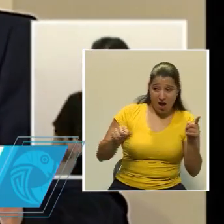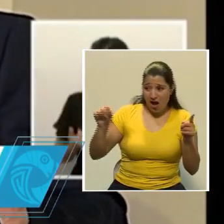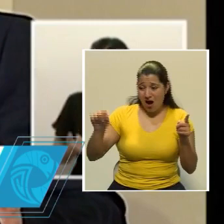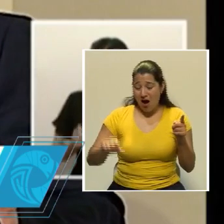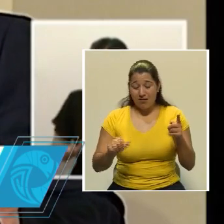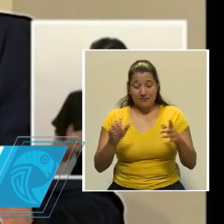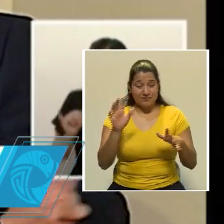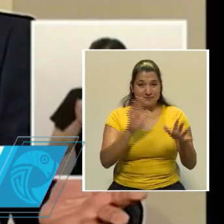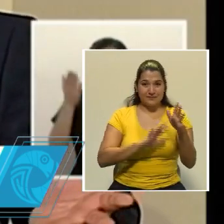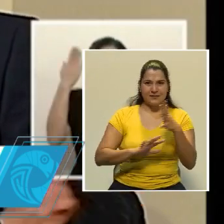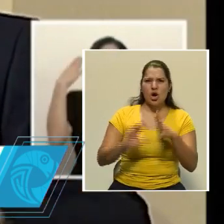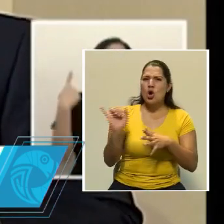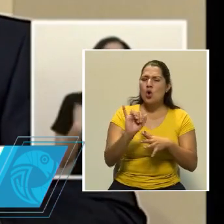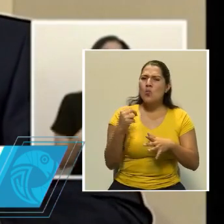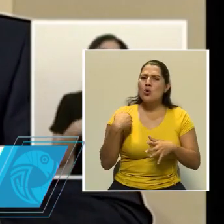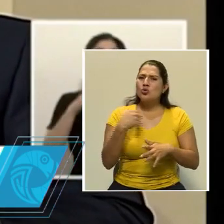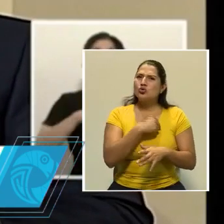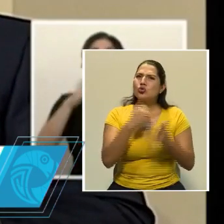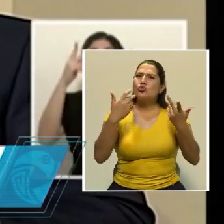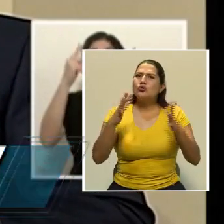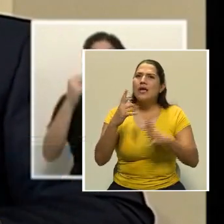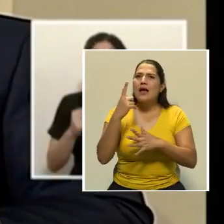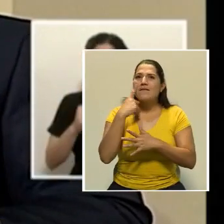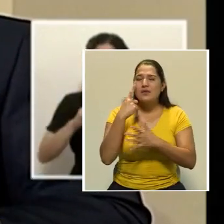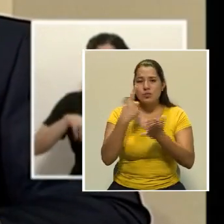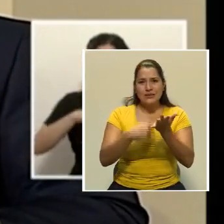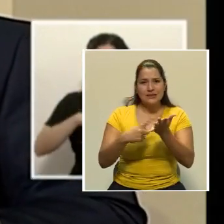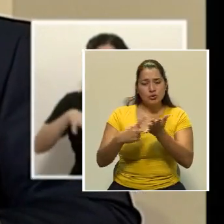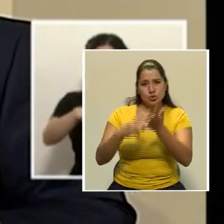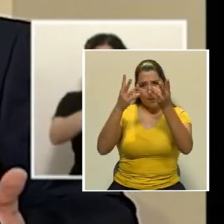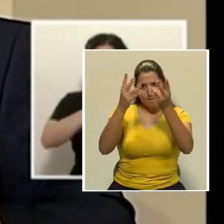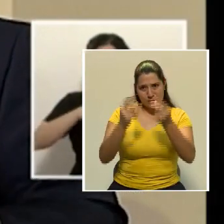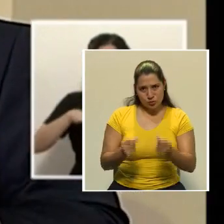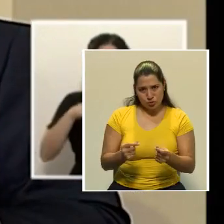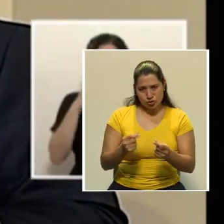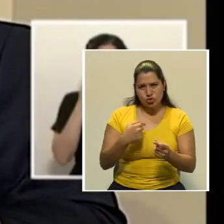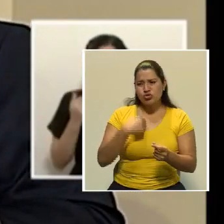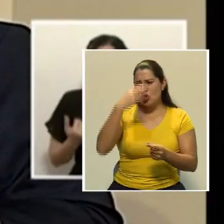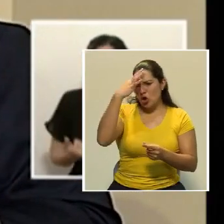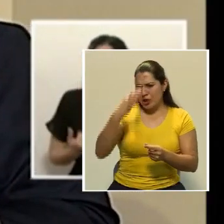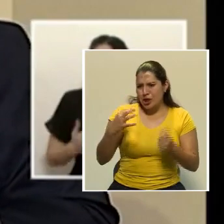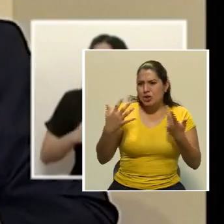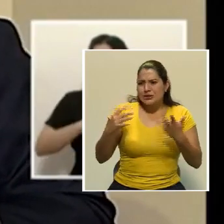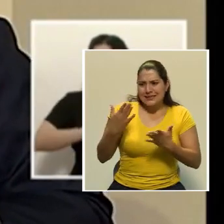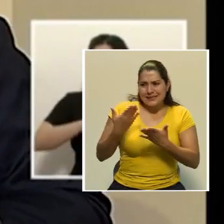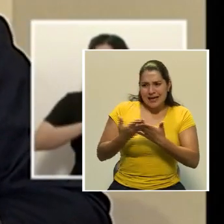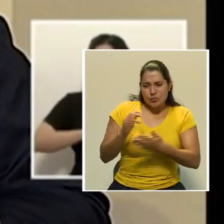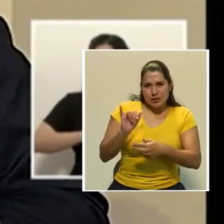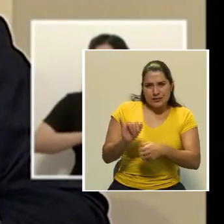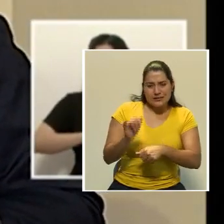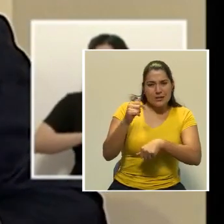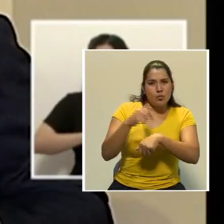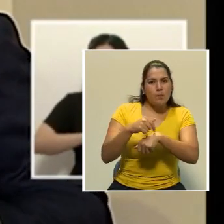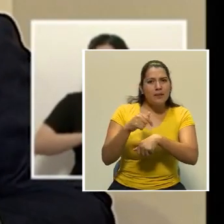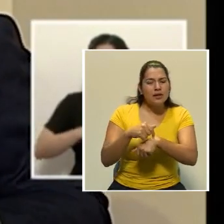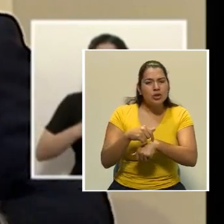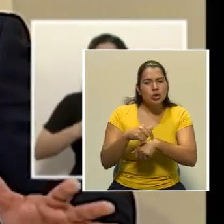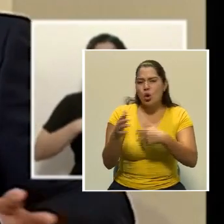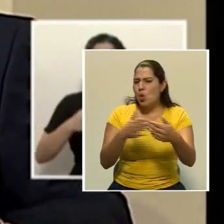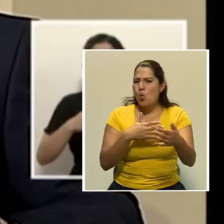Como lo hemos visto en la discusión del presupuesto de la República. Yo creo que ya llegamos a ese punto donde